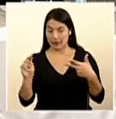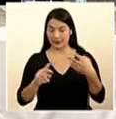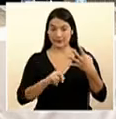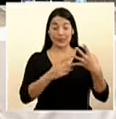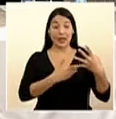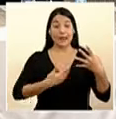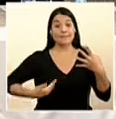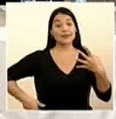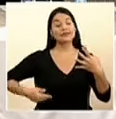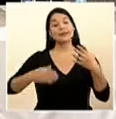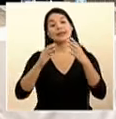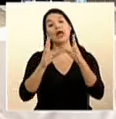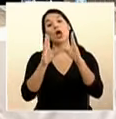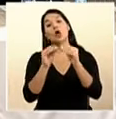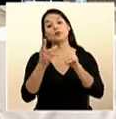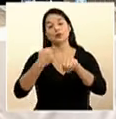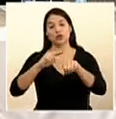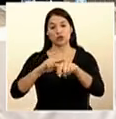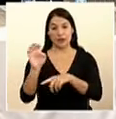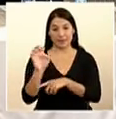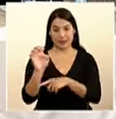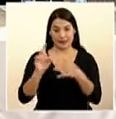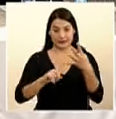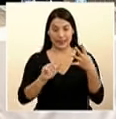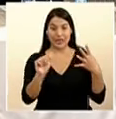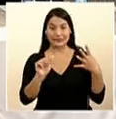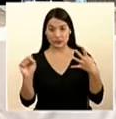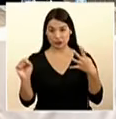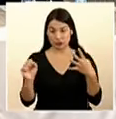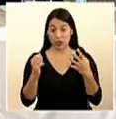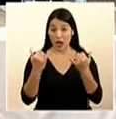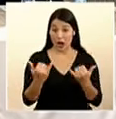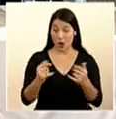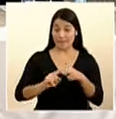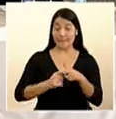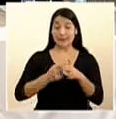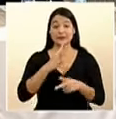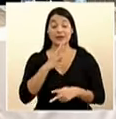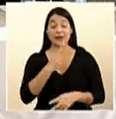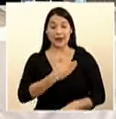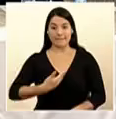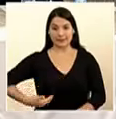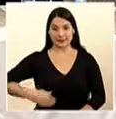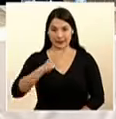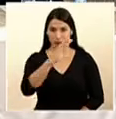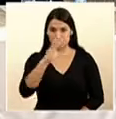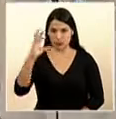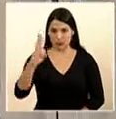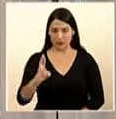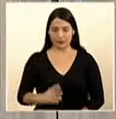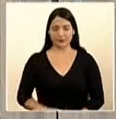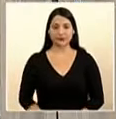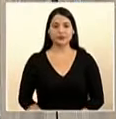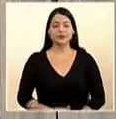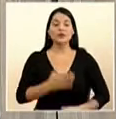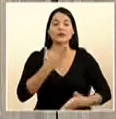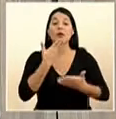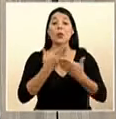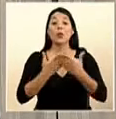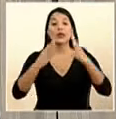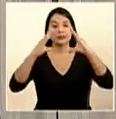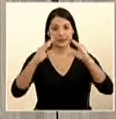presidente de la comisión nacional de emergencias don alexander solís escuchamos al señor presidente de la república muy buenas tardes a todas las